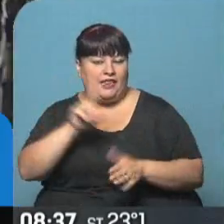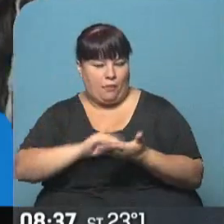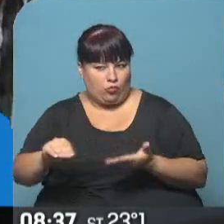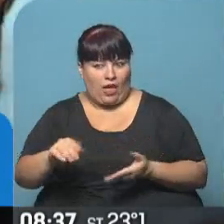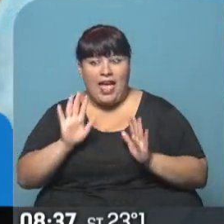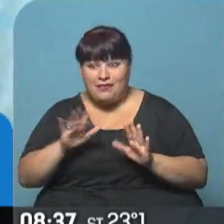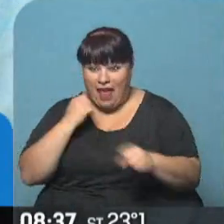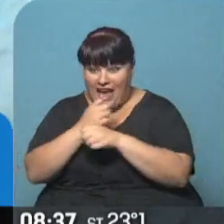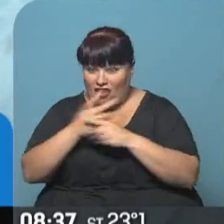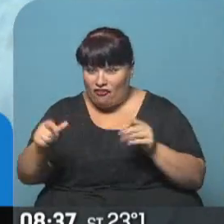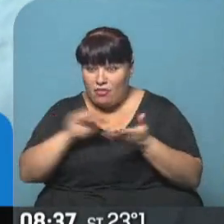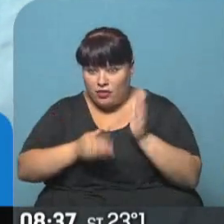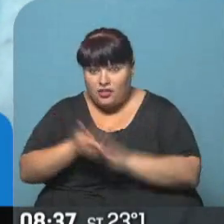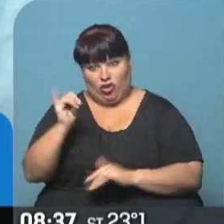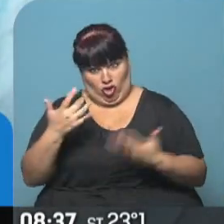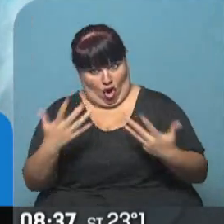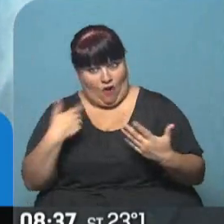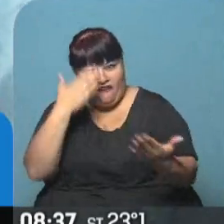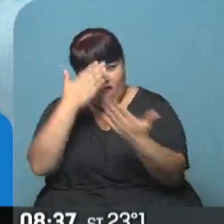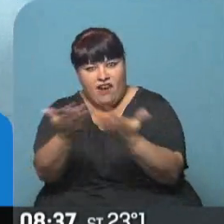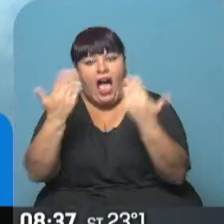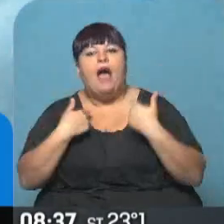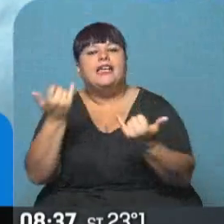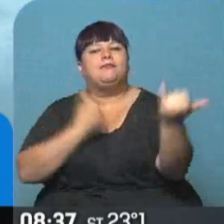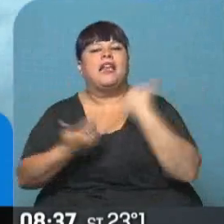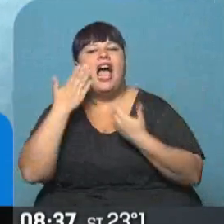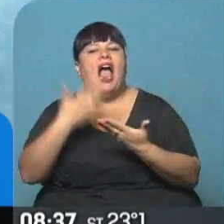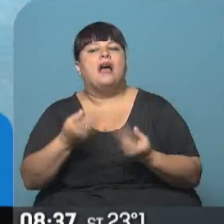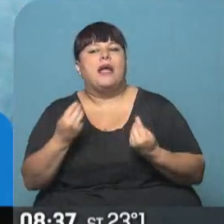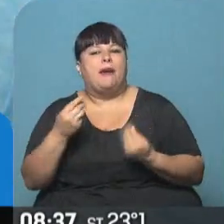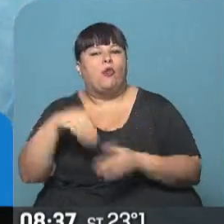¿Esperar a que salgan los legisladores? Sí, por supuesto. Queremos que vengan y nos expliquen en la calle qué es lo que acaban de votar.